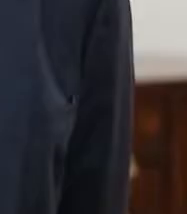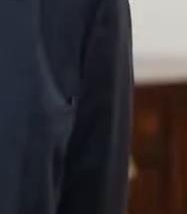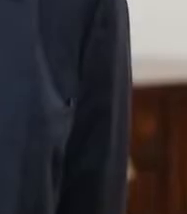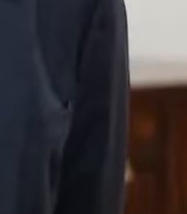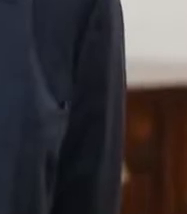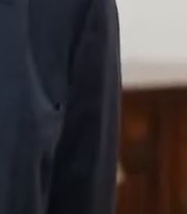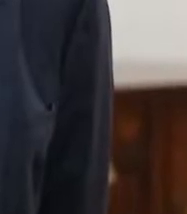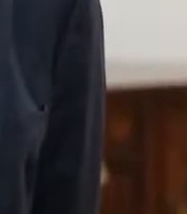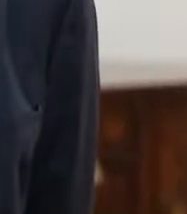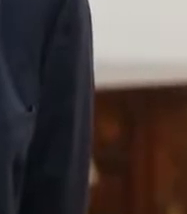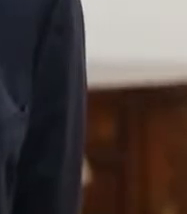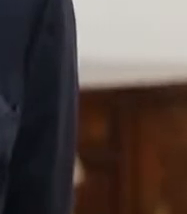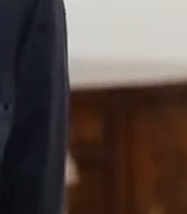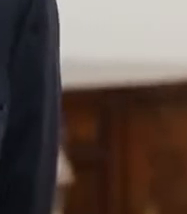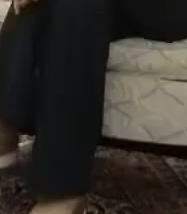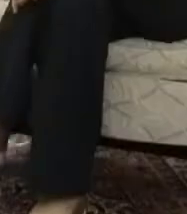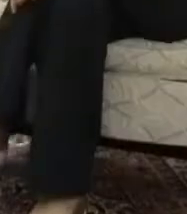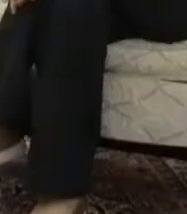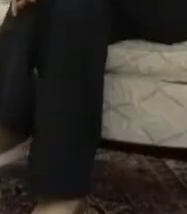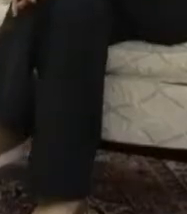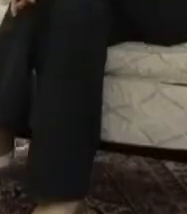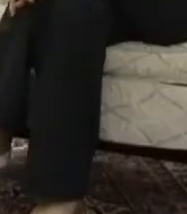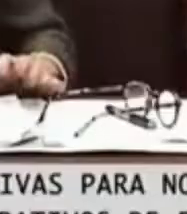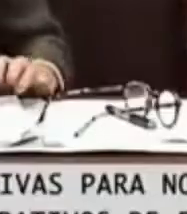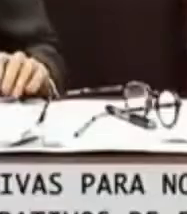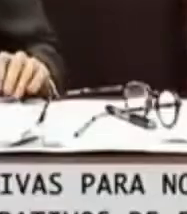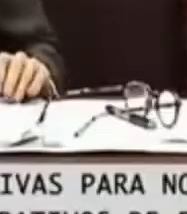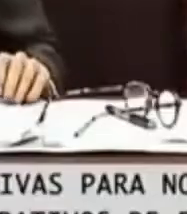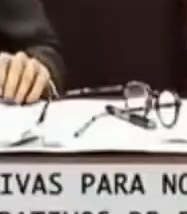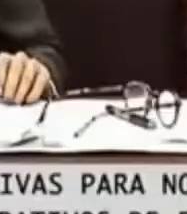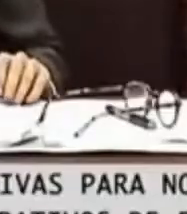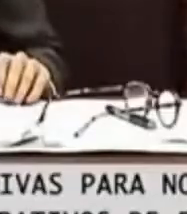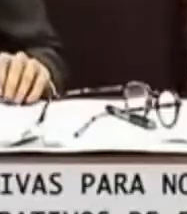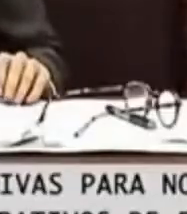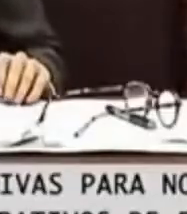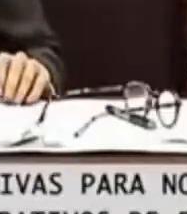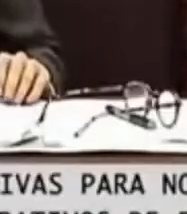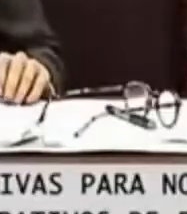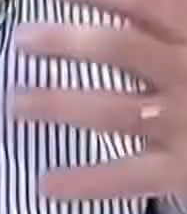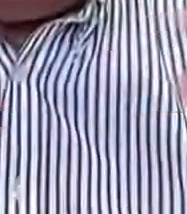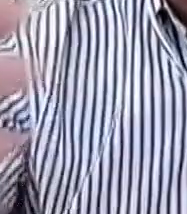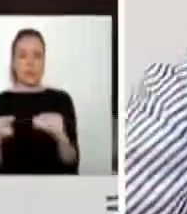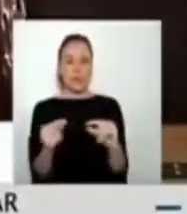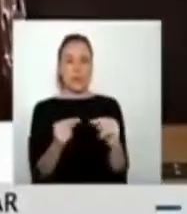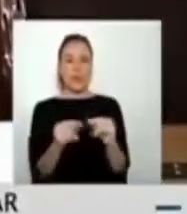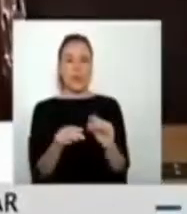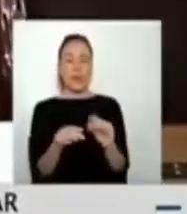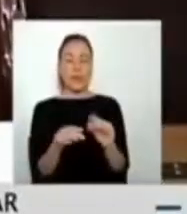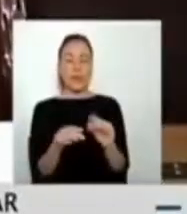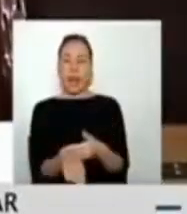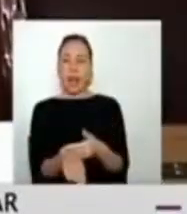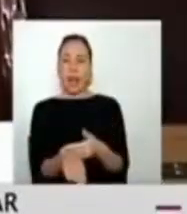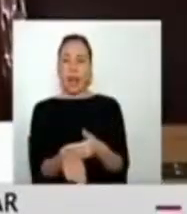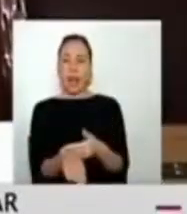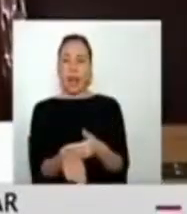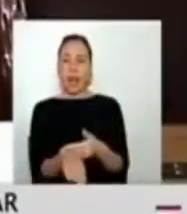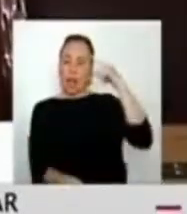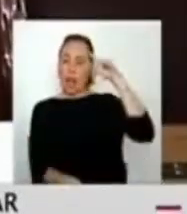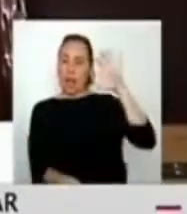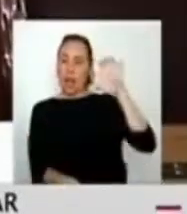constitucional. Entonces, dentro de la interpelación, lo que se hace es que en el hemiciclo, los